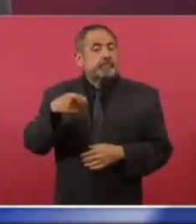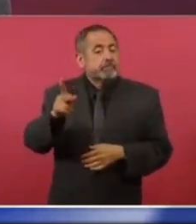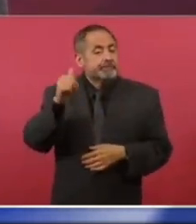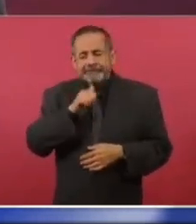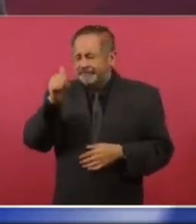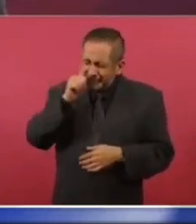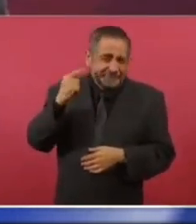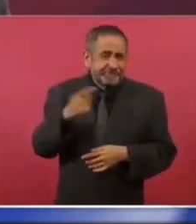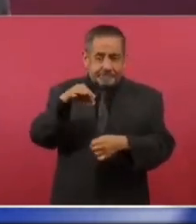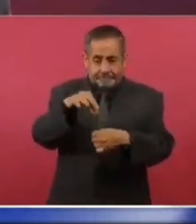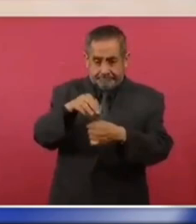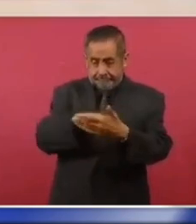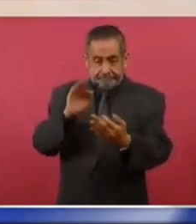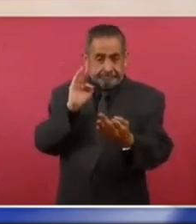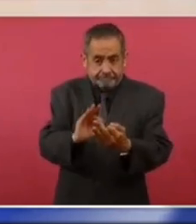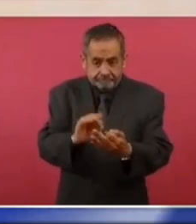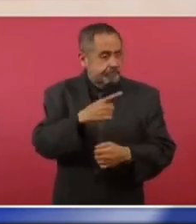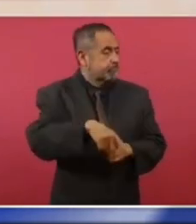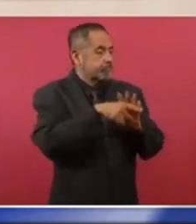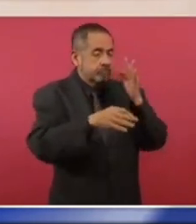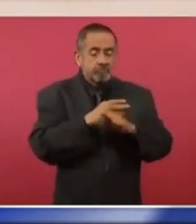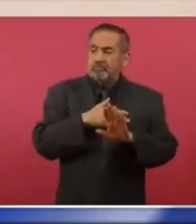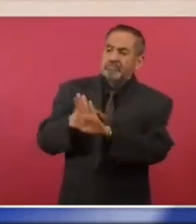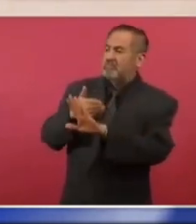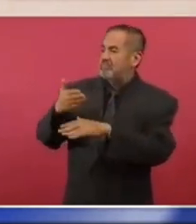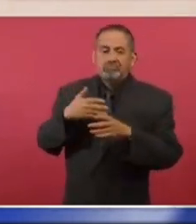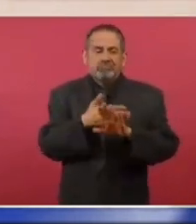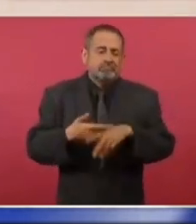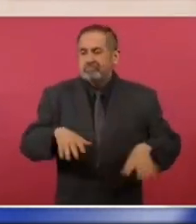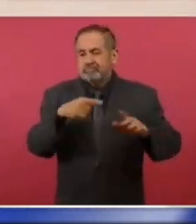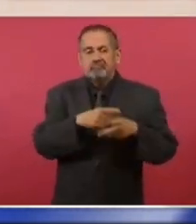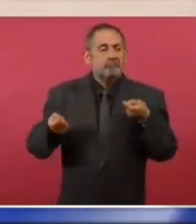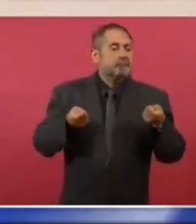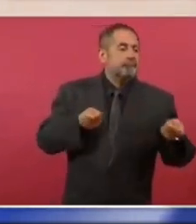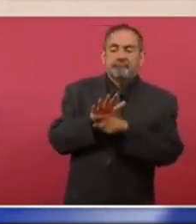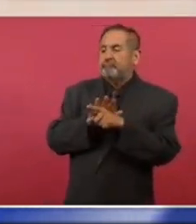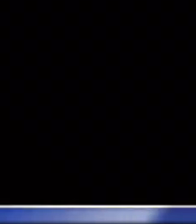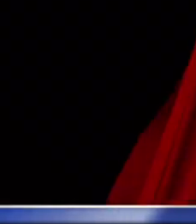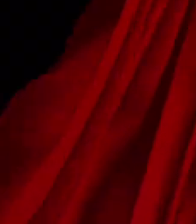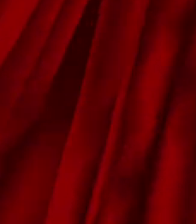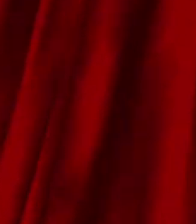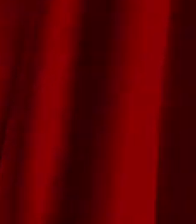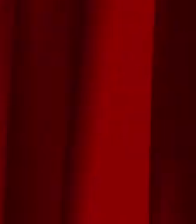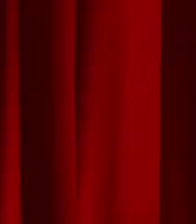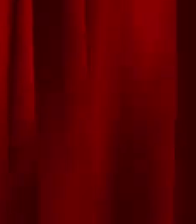política electoral los medios manipulan mucho.